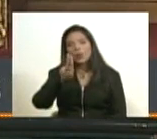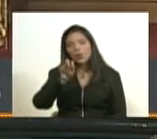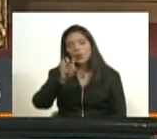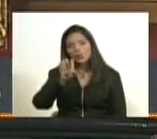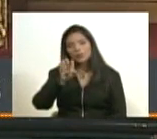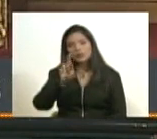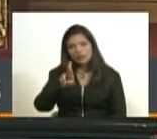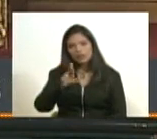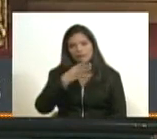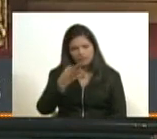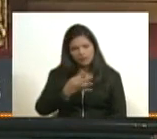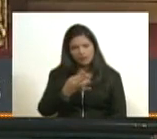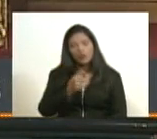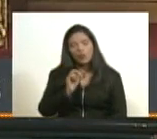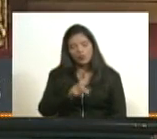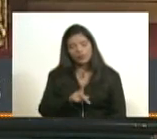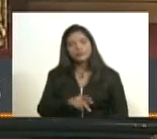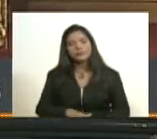Correcto.